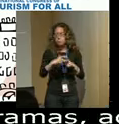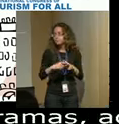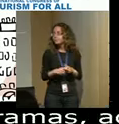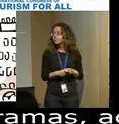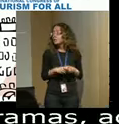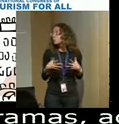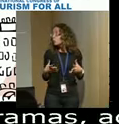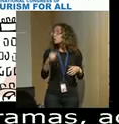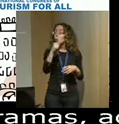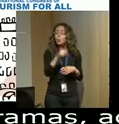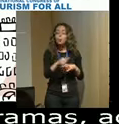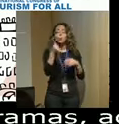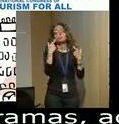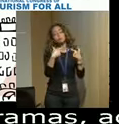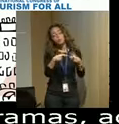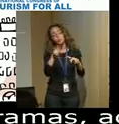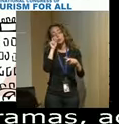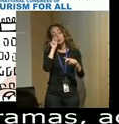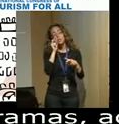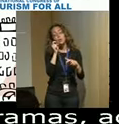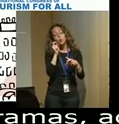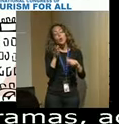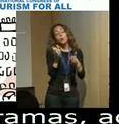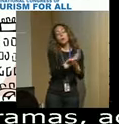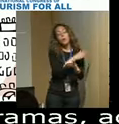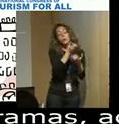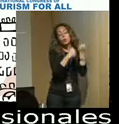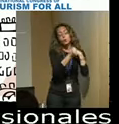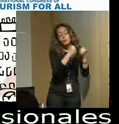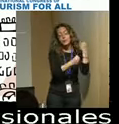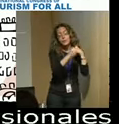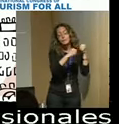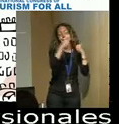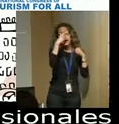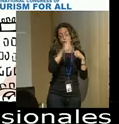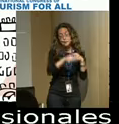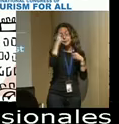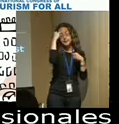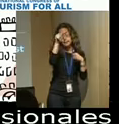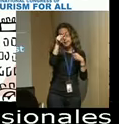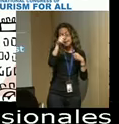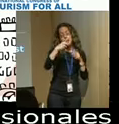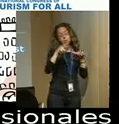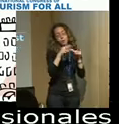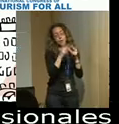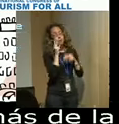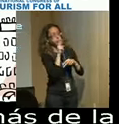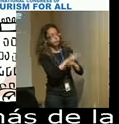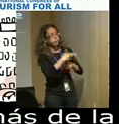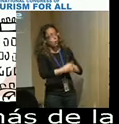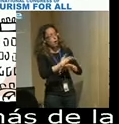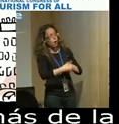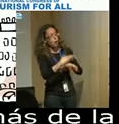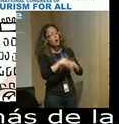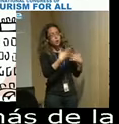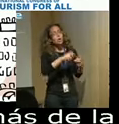poco el sector turístico, además de la parte económica, también sabe la valoración social y la importancia que tiene, por lo menos en